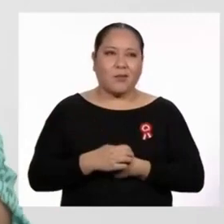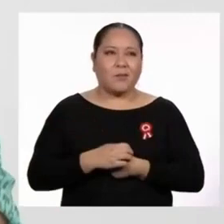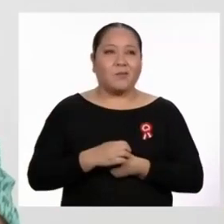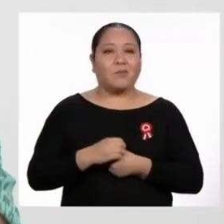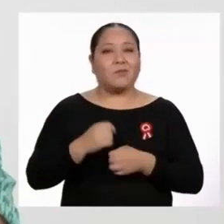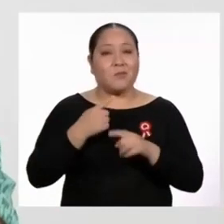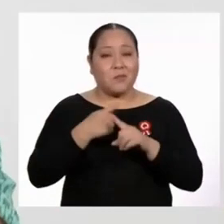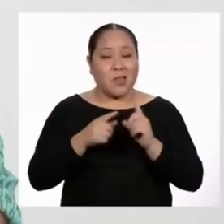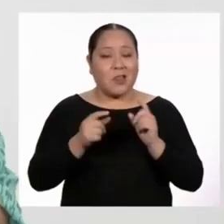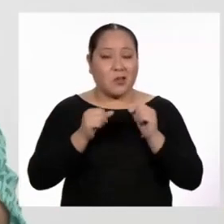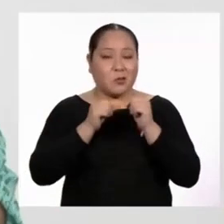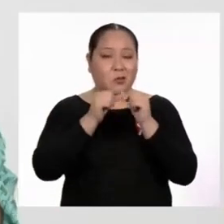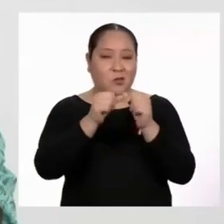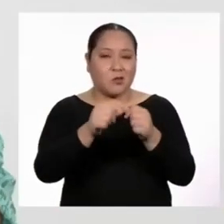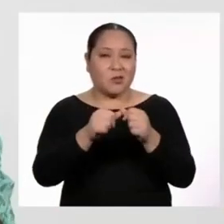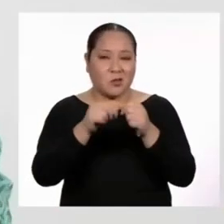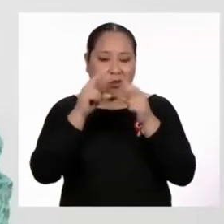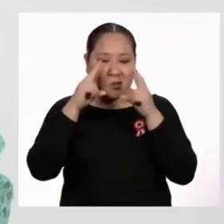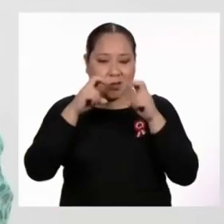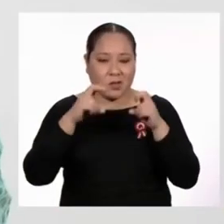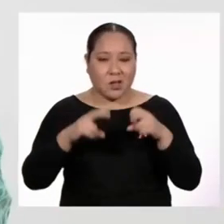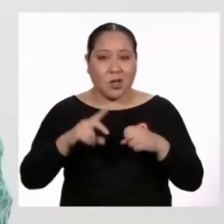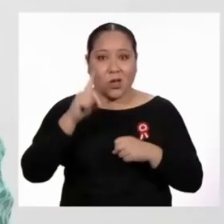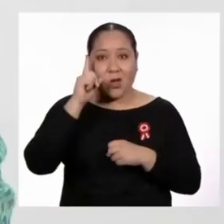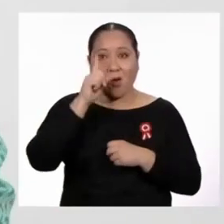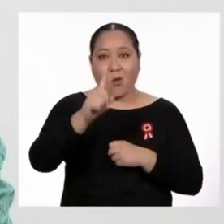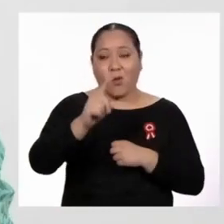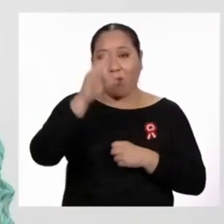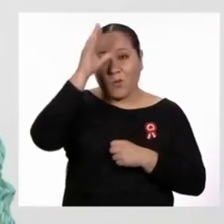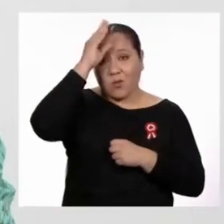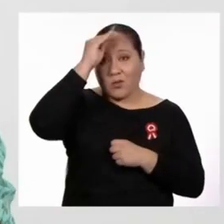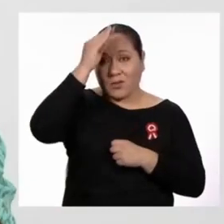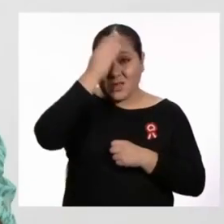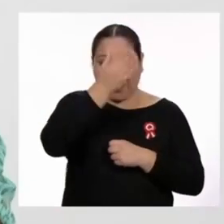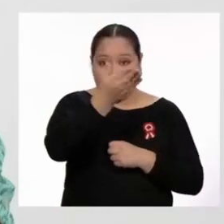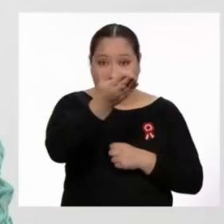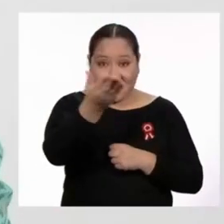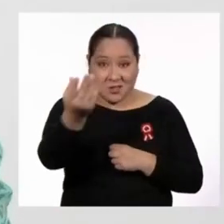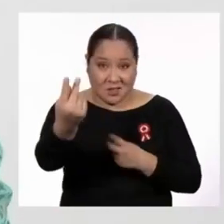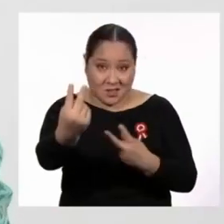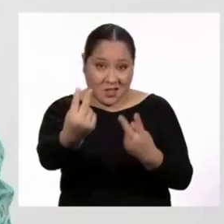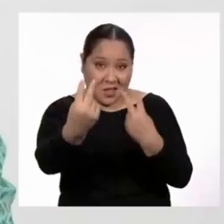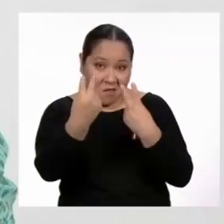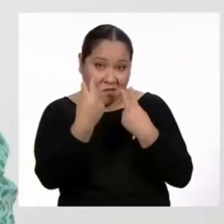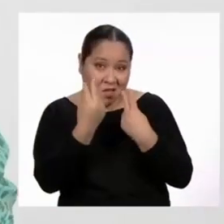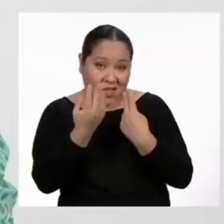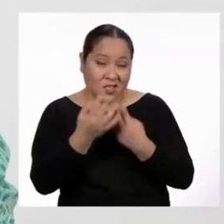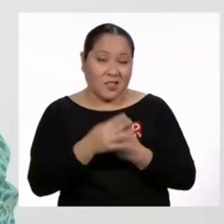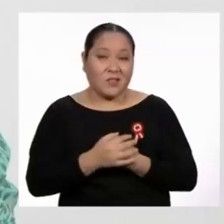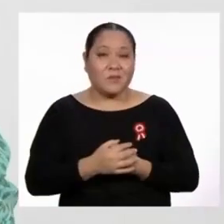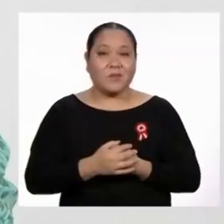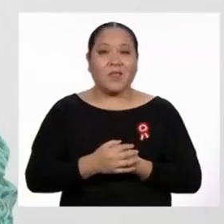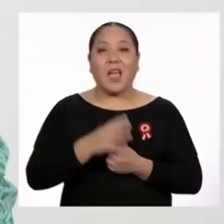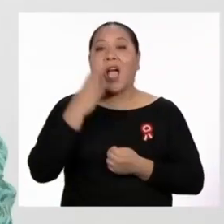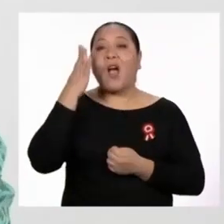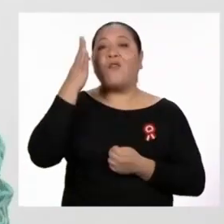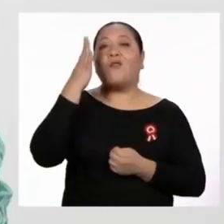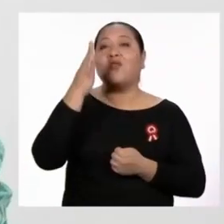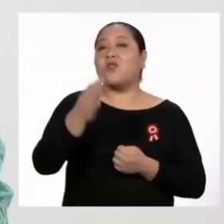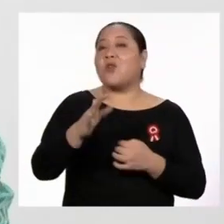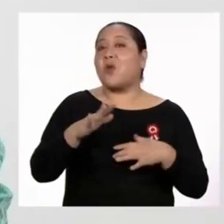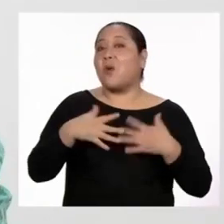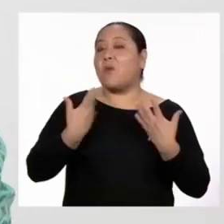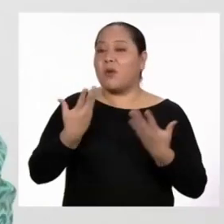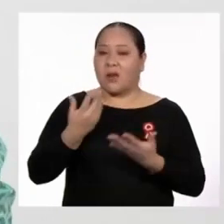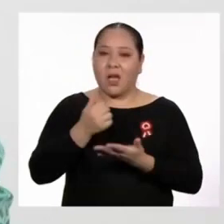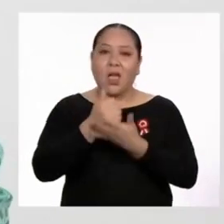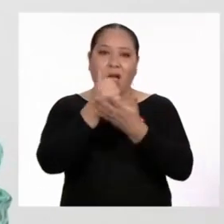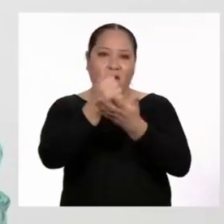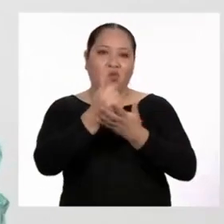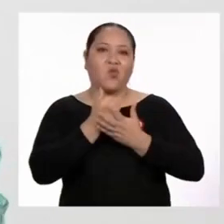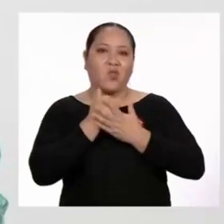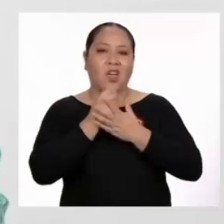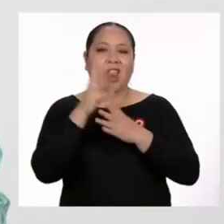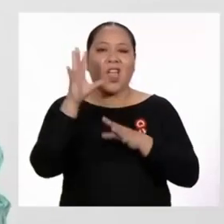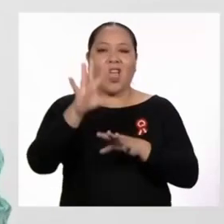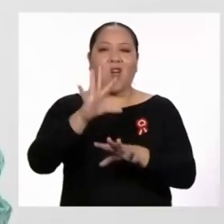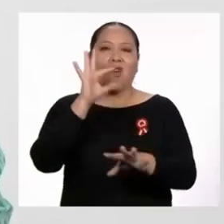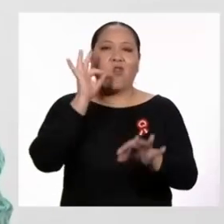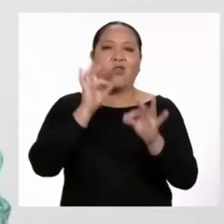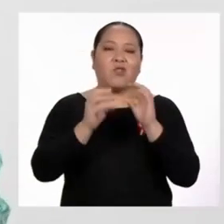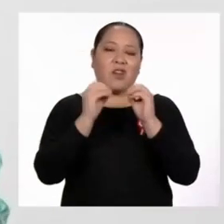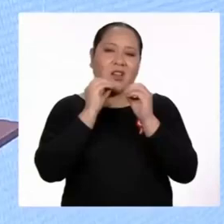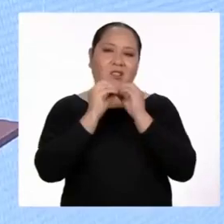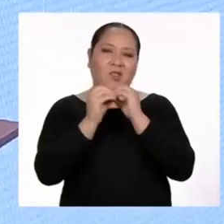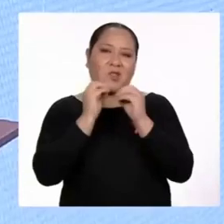pierdo las esperanzas que uno de los chicos y chicas que están en casa en un futuro podrían ayudarnos a encontrar